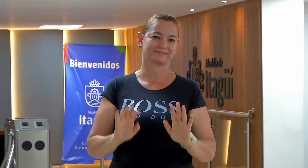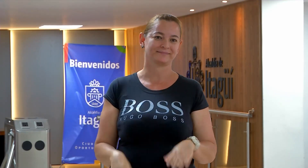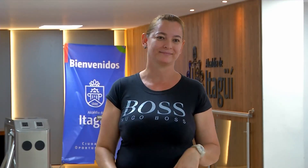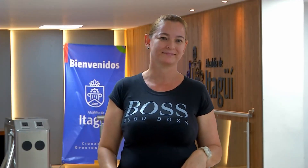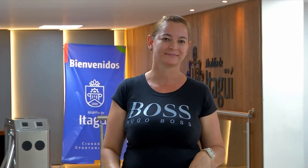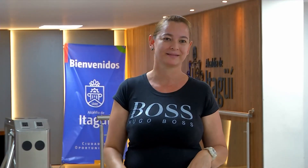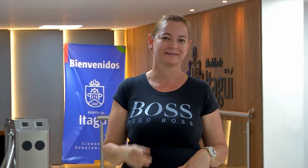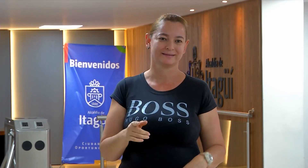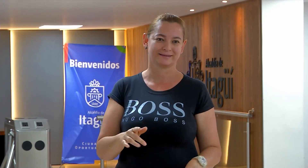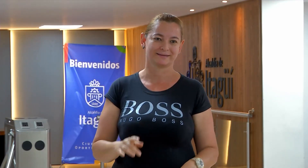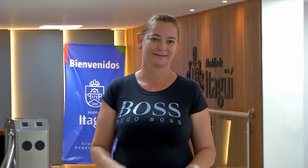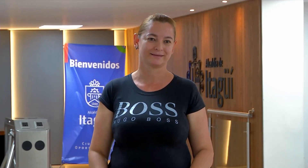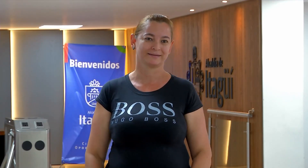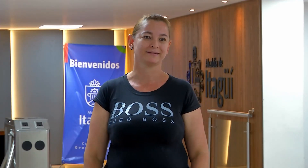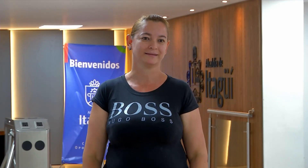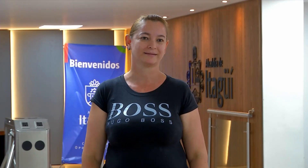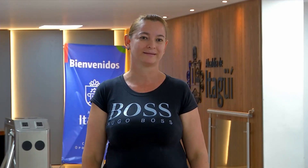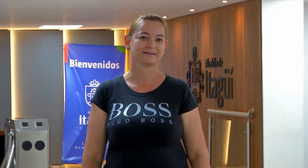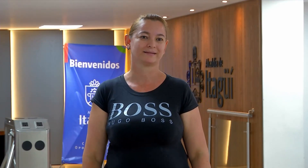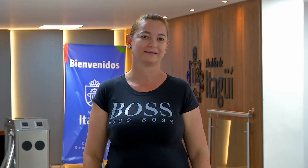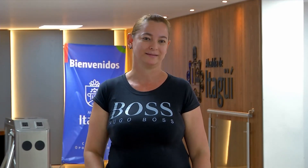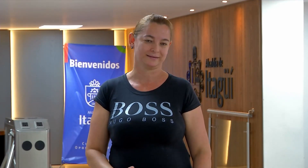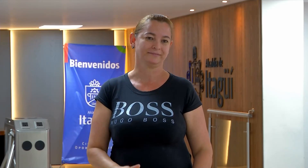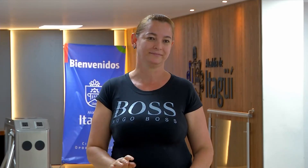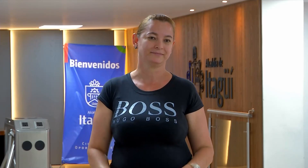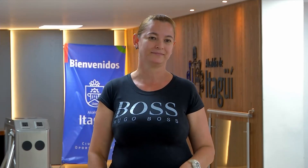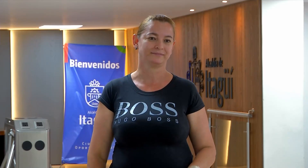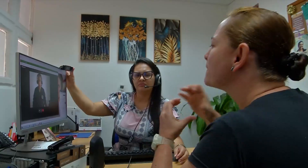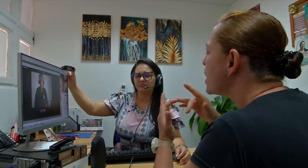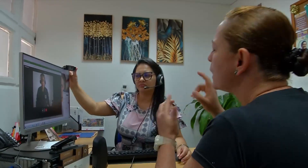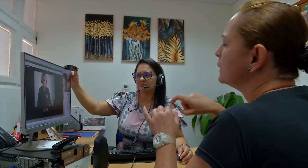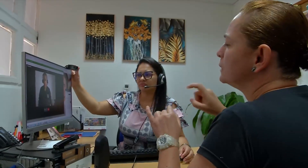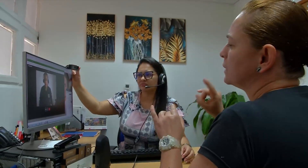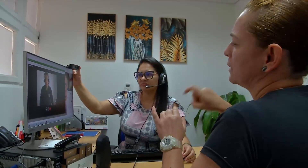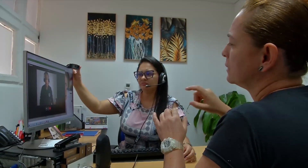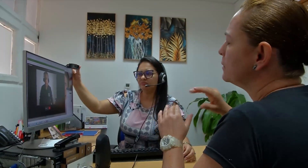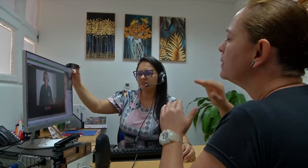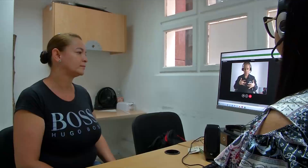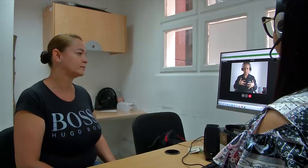escucho nada y no me es fácil comunicarme por esa parte.